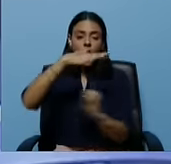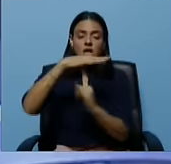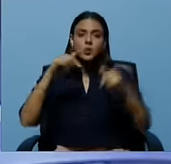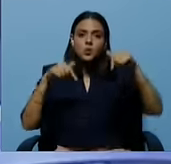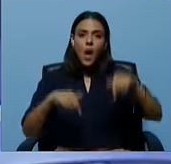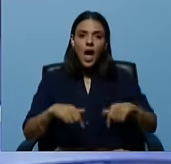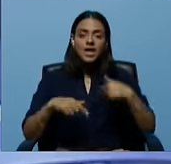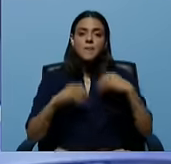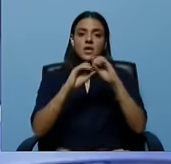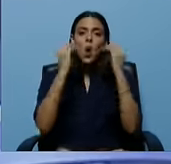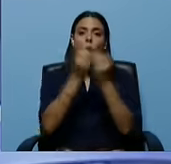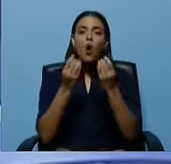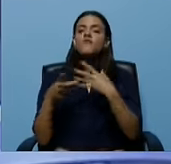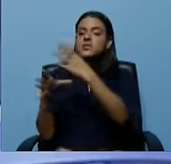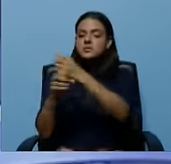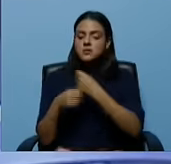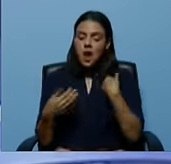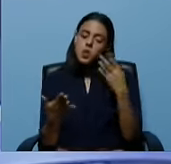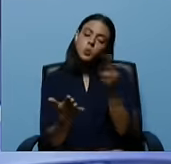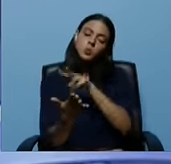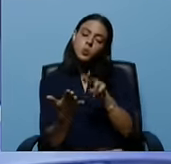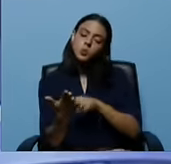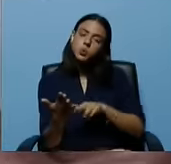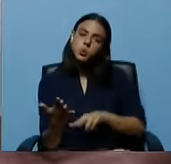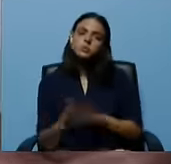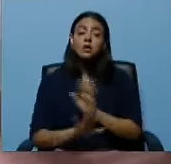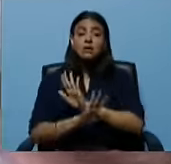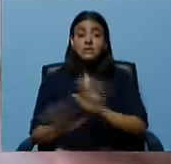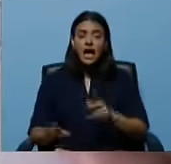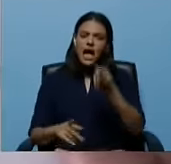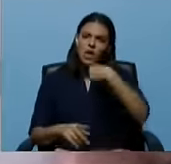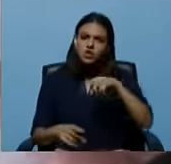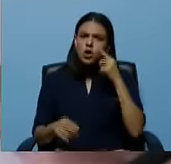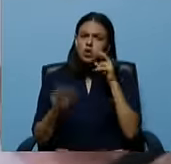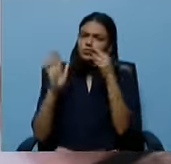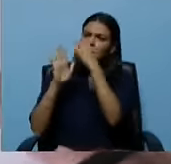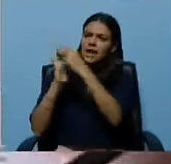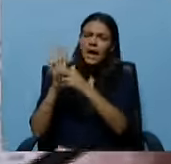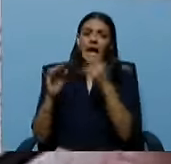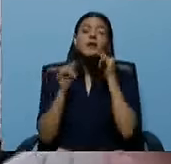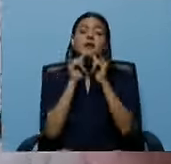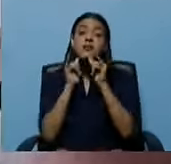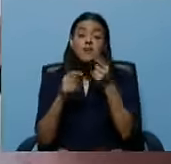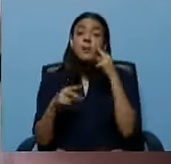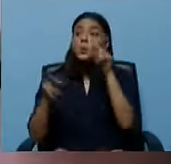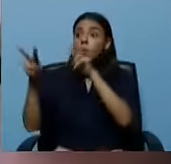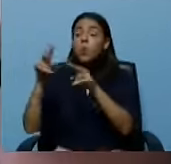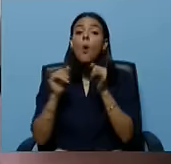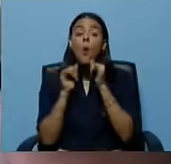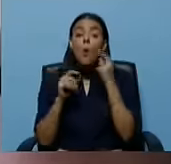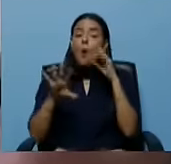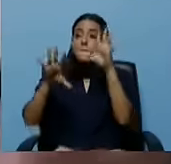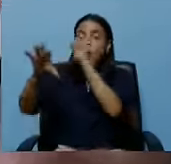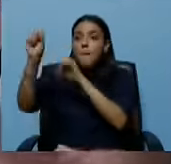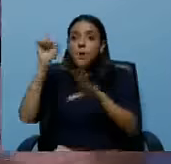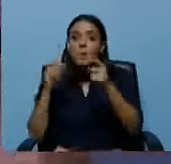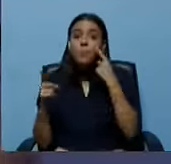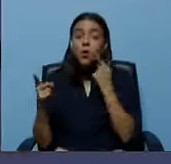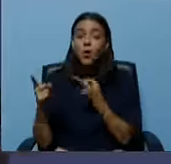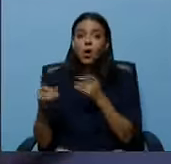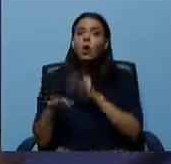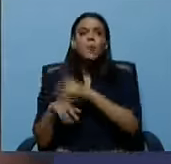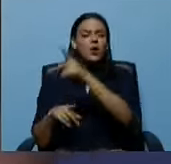despacho. Ya el encabezado es noticioso, porque no